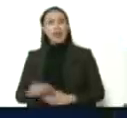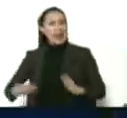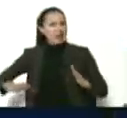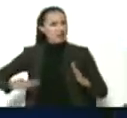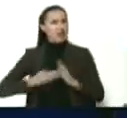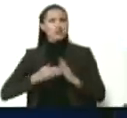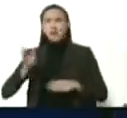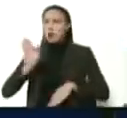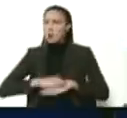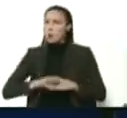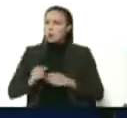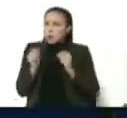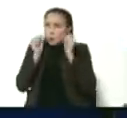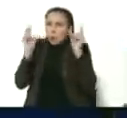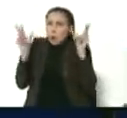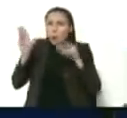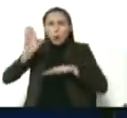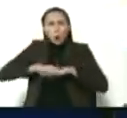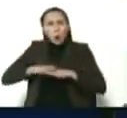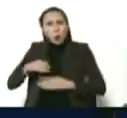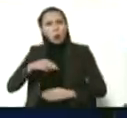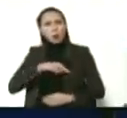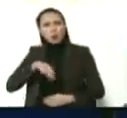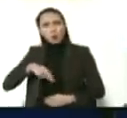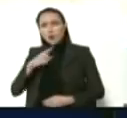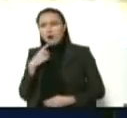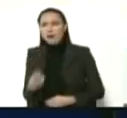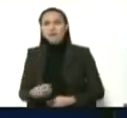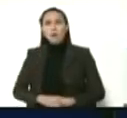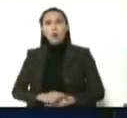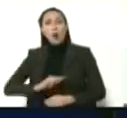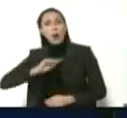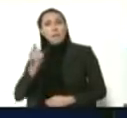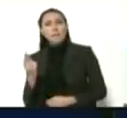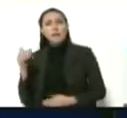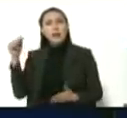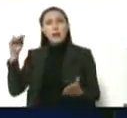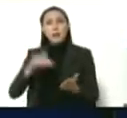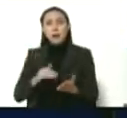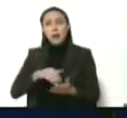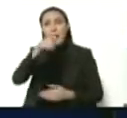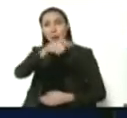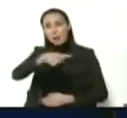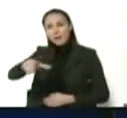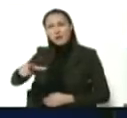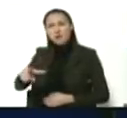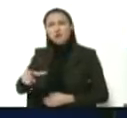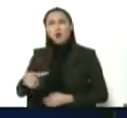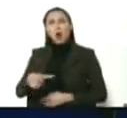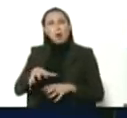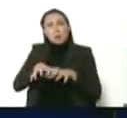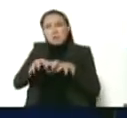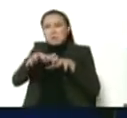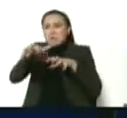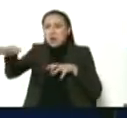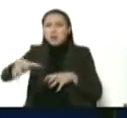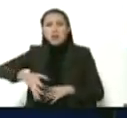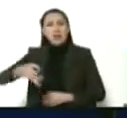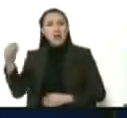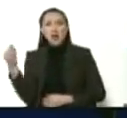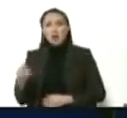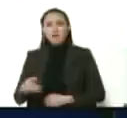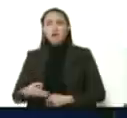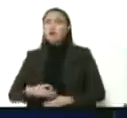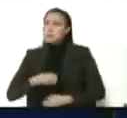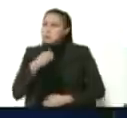Parecía increíble cuando hablamos las primeras veces, mucha gente, bueno, siempre optimista,